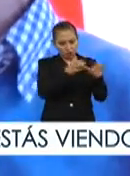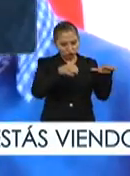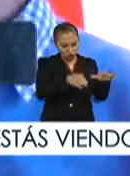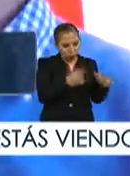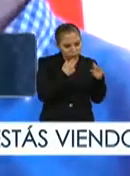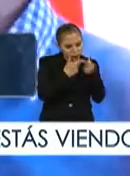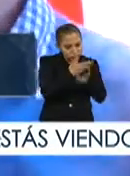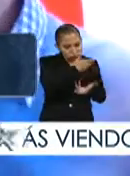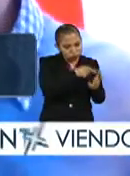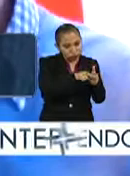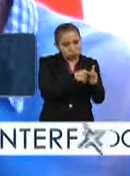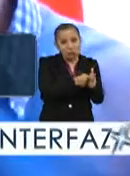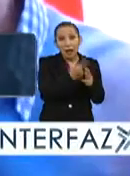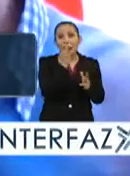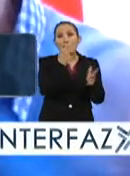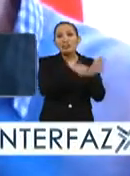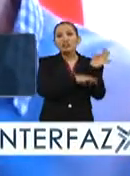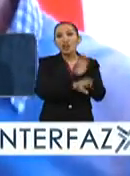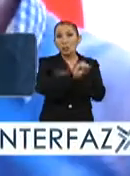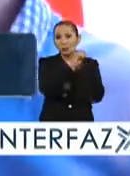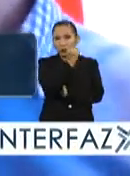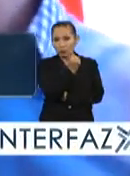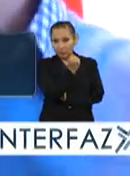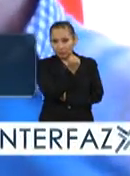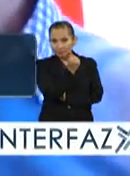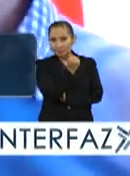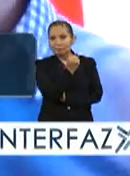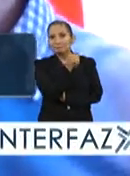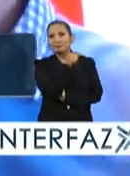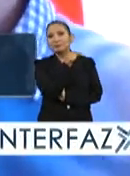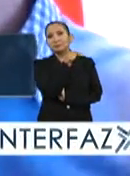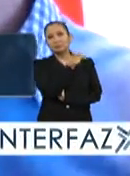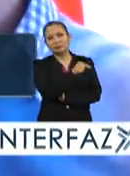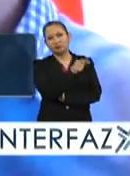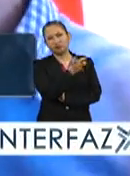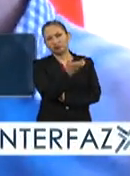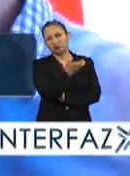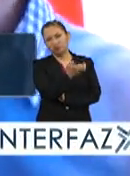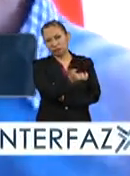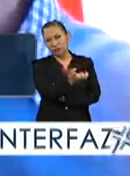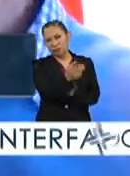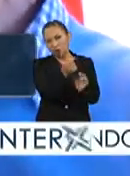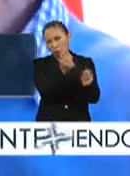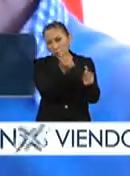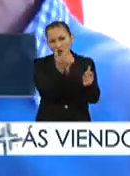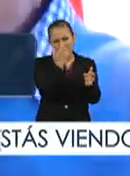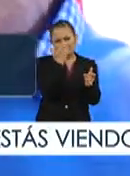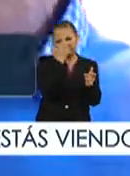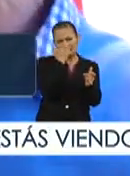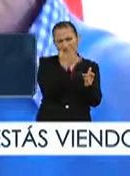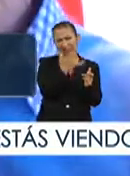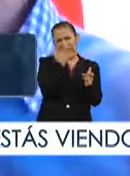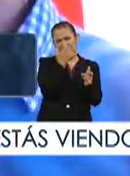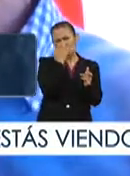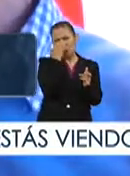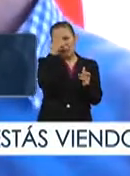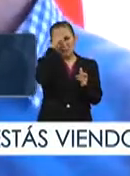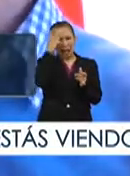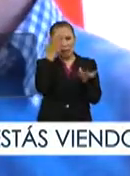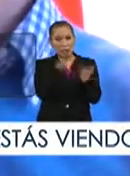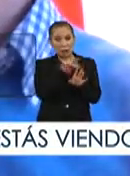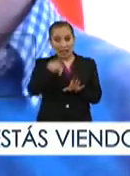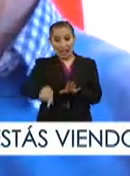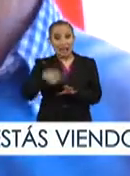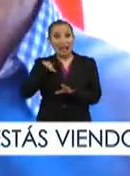comisión inició en 1999. Es un poco extraño el nombre Escuela de Verano porque aquí